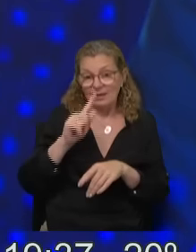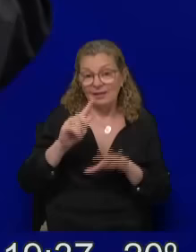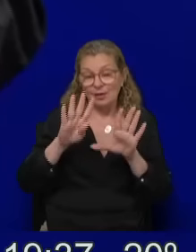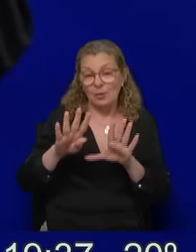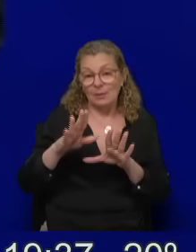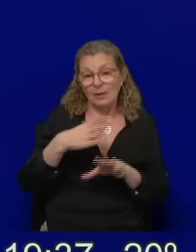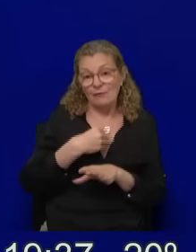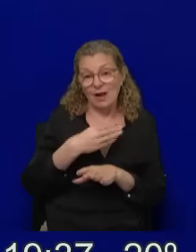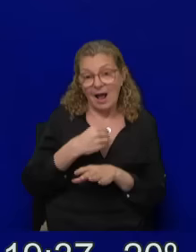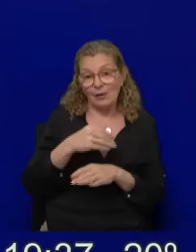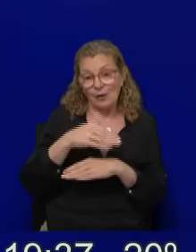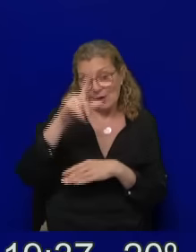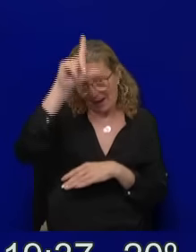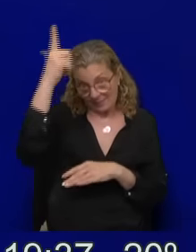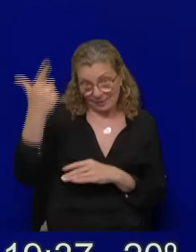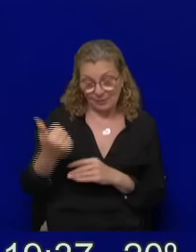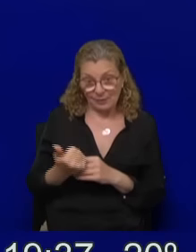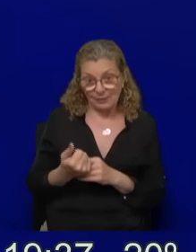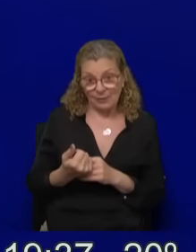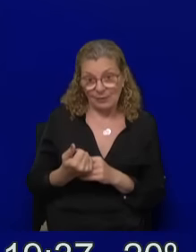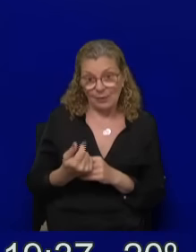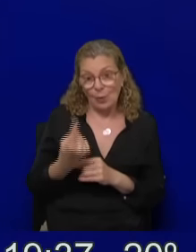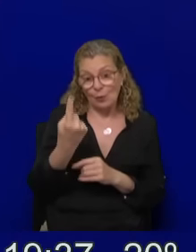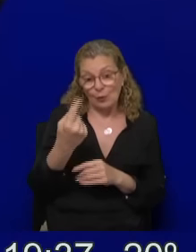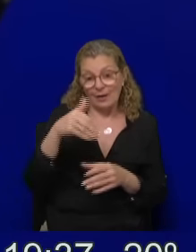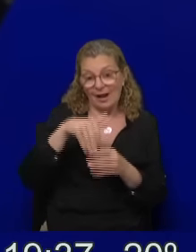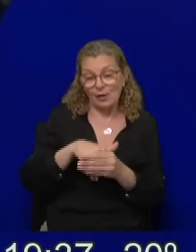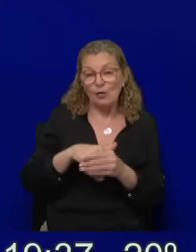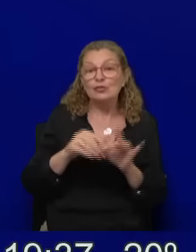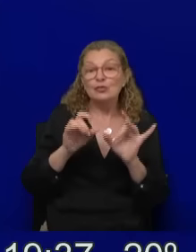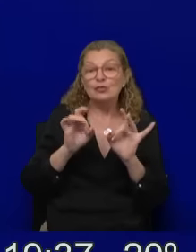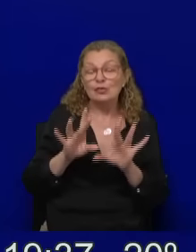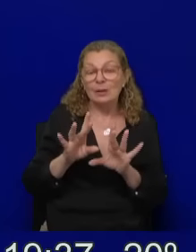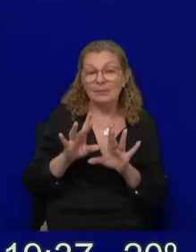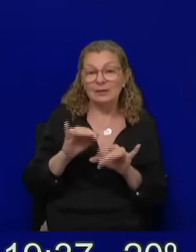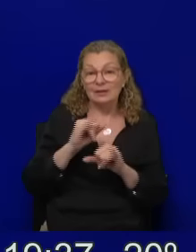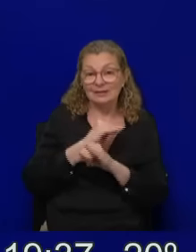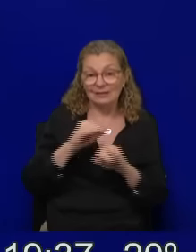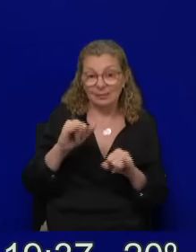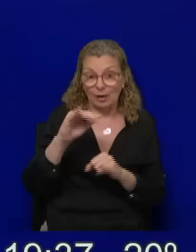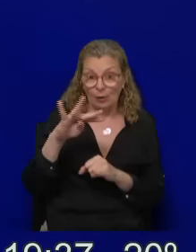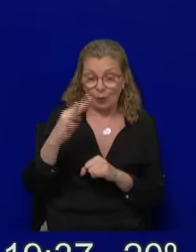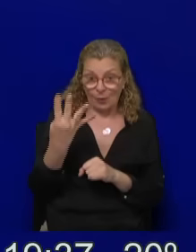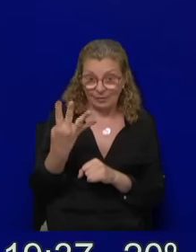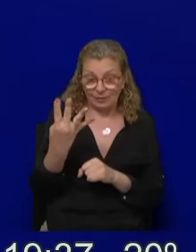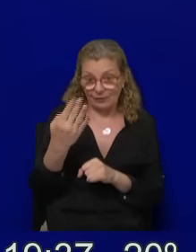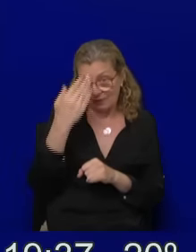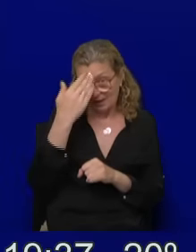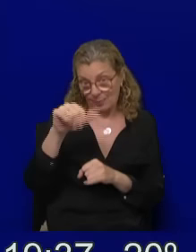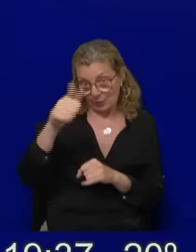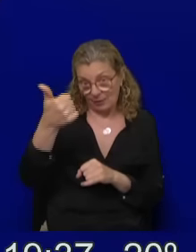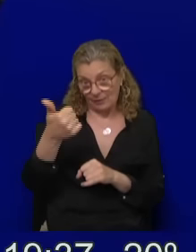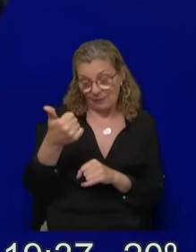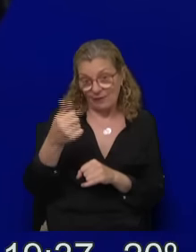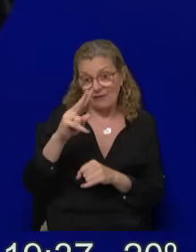Partido Nacional en la calle Pou. Hubo un solo balotaje hasta ahora que terminaba con 4. Lo ganó el Frente Amplio.